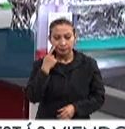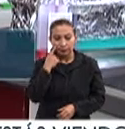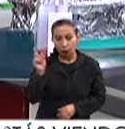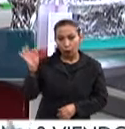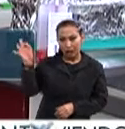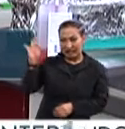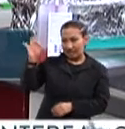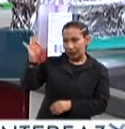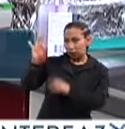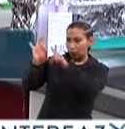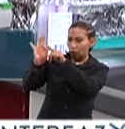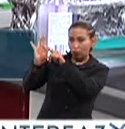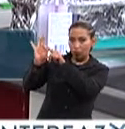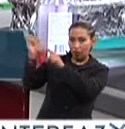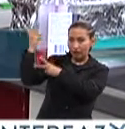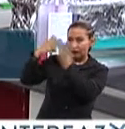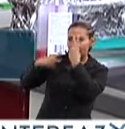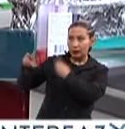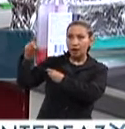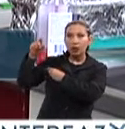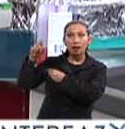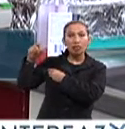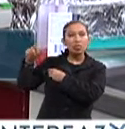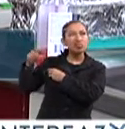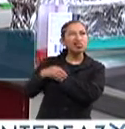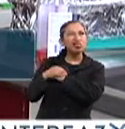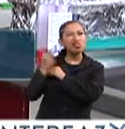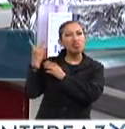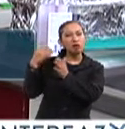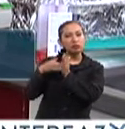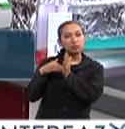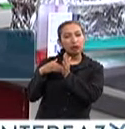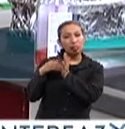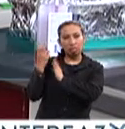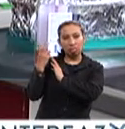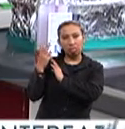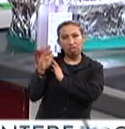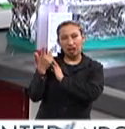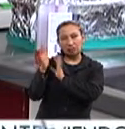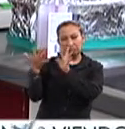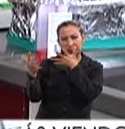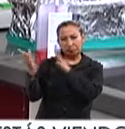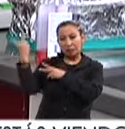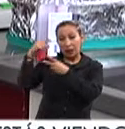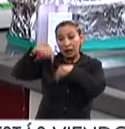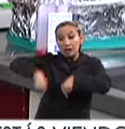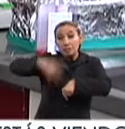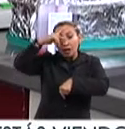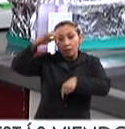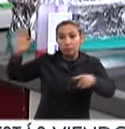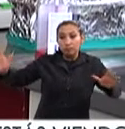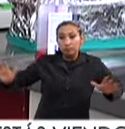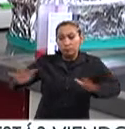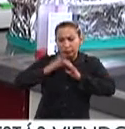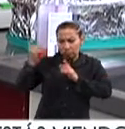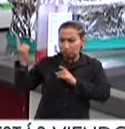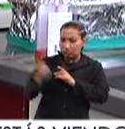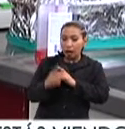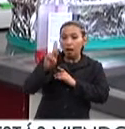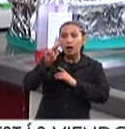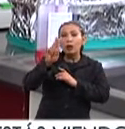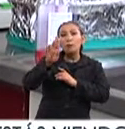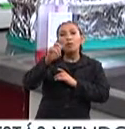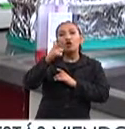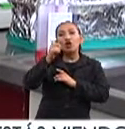un insecto que llegó en el 2013 más o menos, llegó a México. Es el